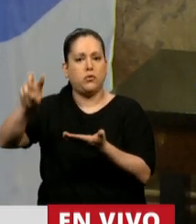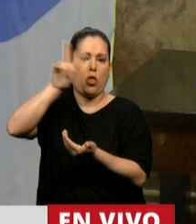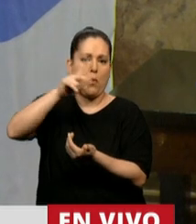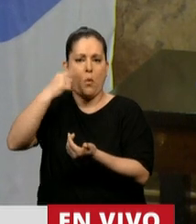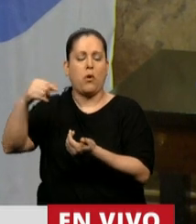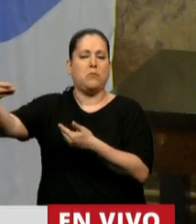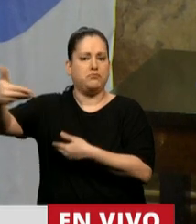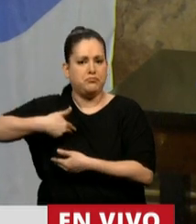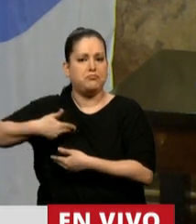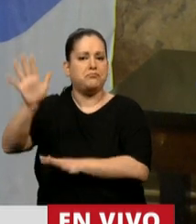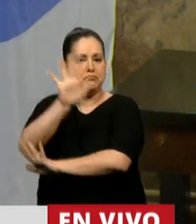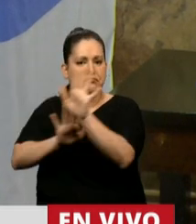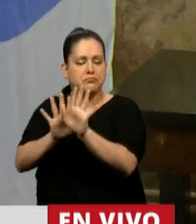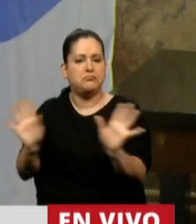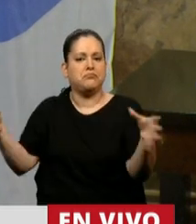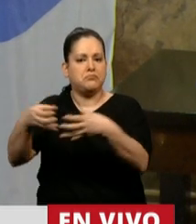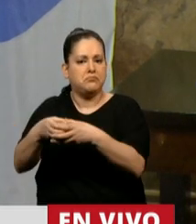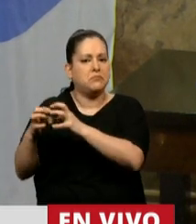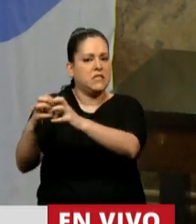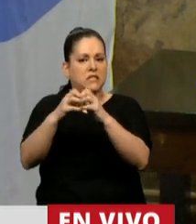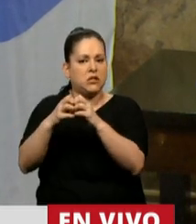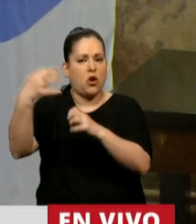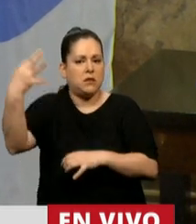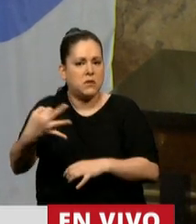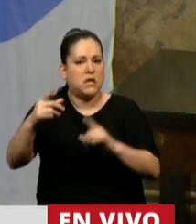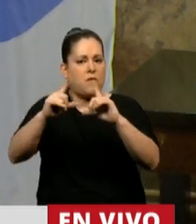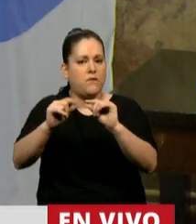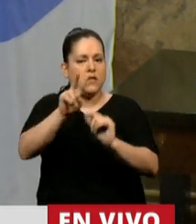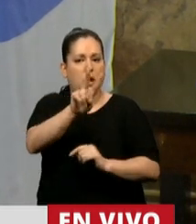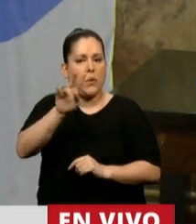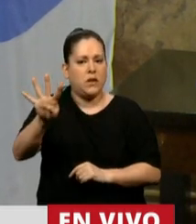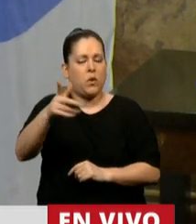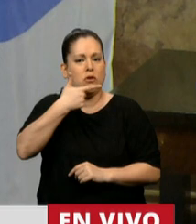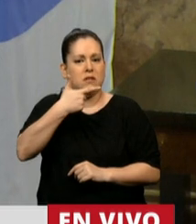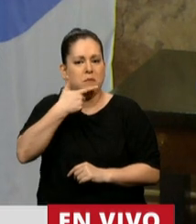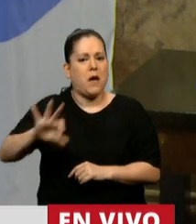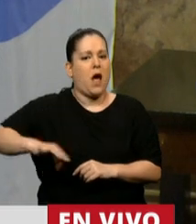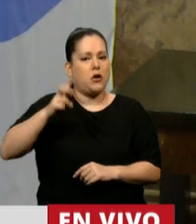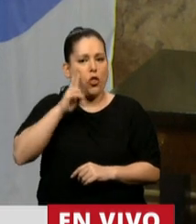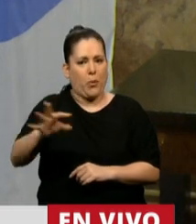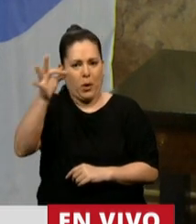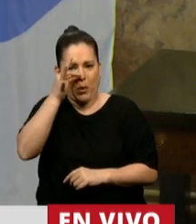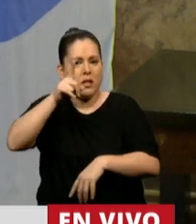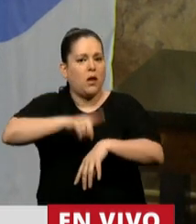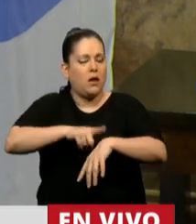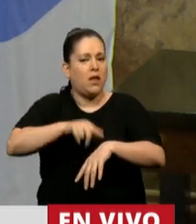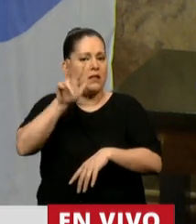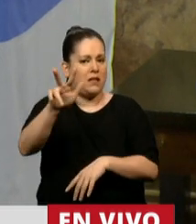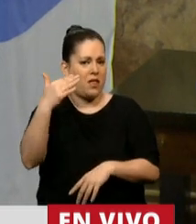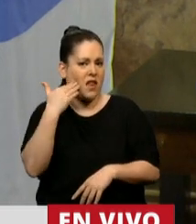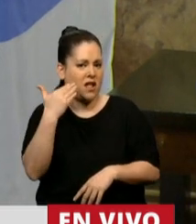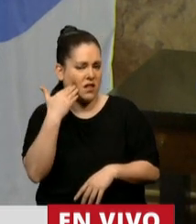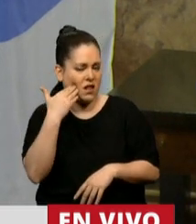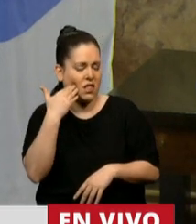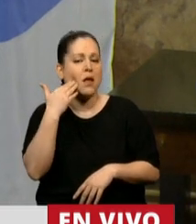la que se solicita la realización de una sesión especial para el día 24 de septiembre de 2020 a las 15 horas a